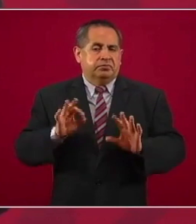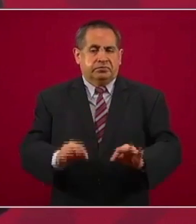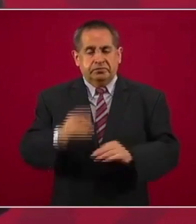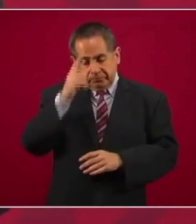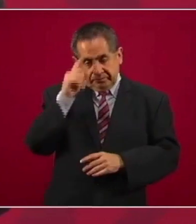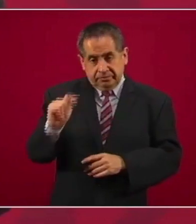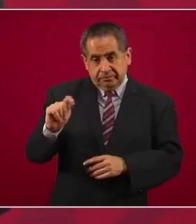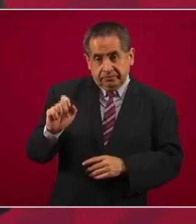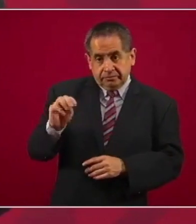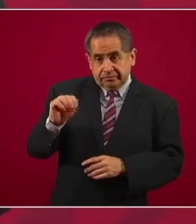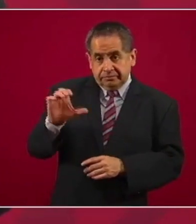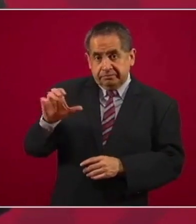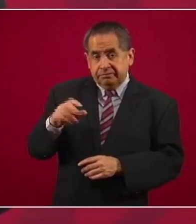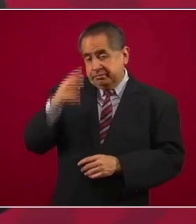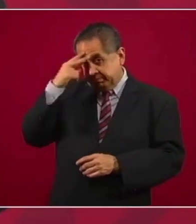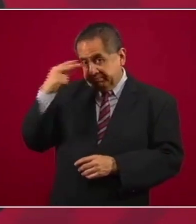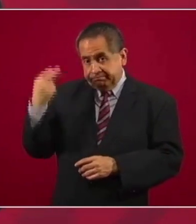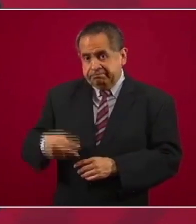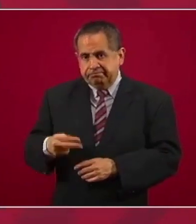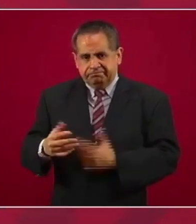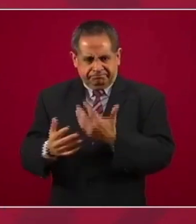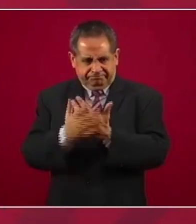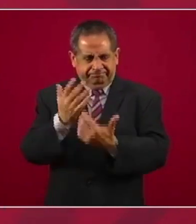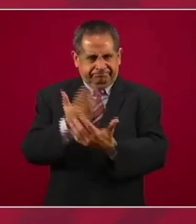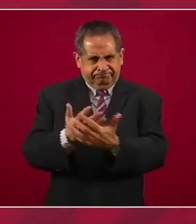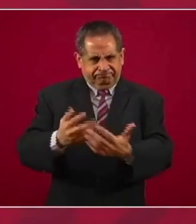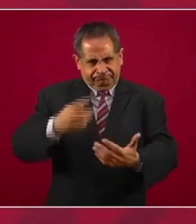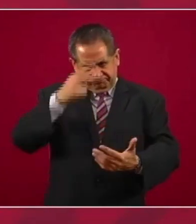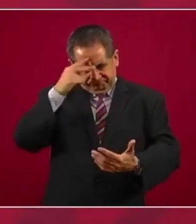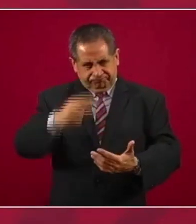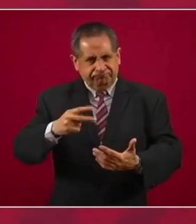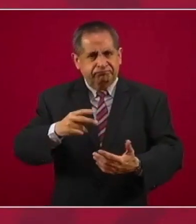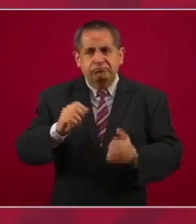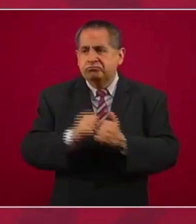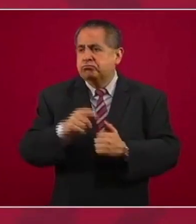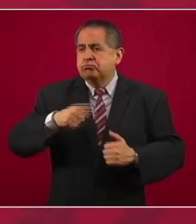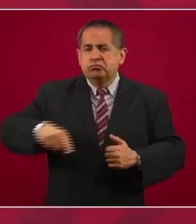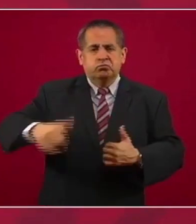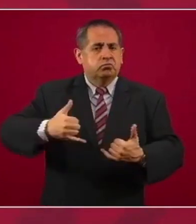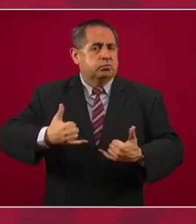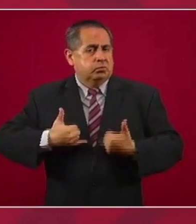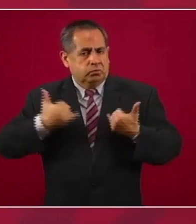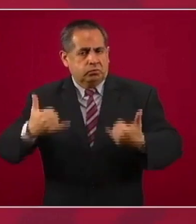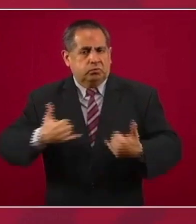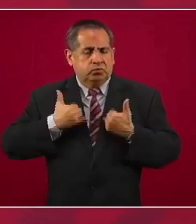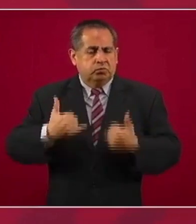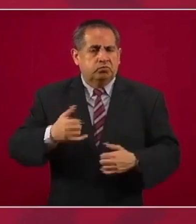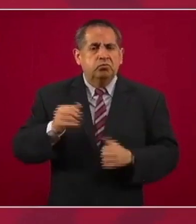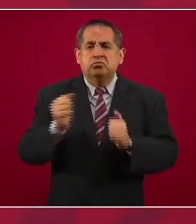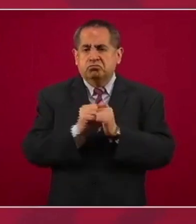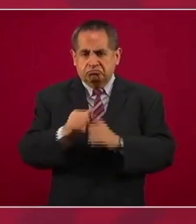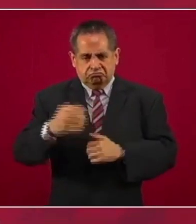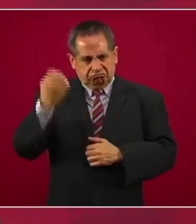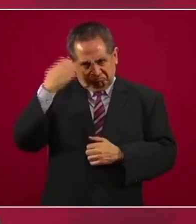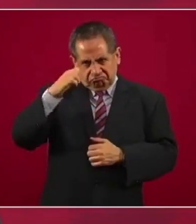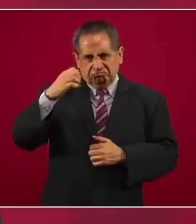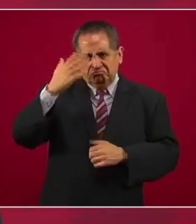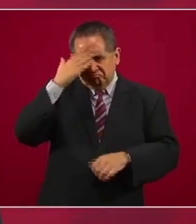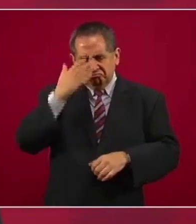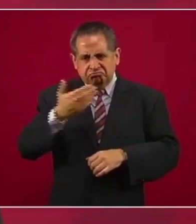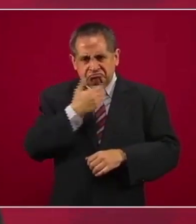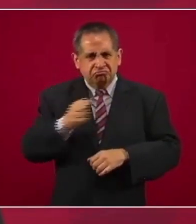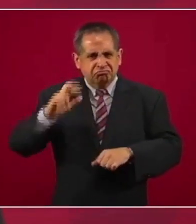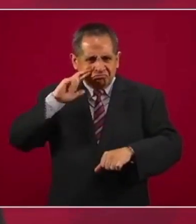tratado. Mano de obra joven, bien calificada,